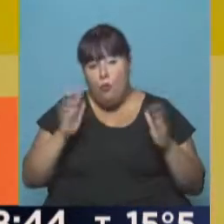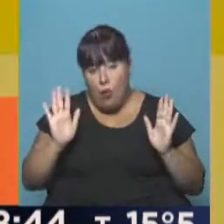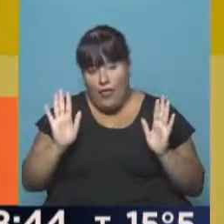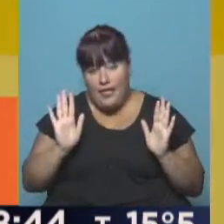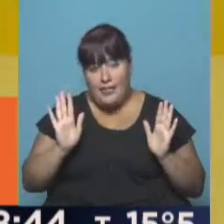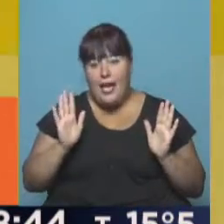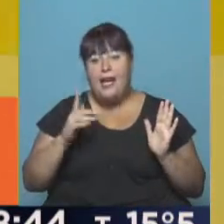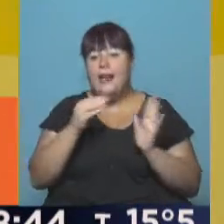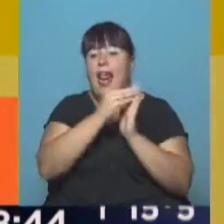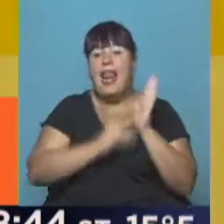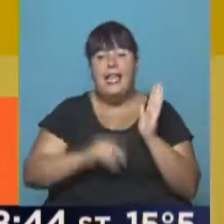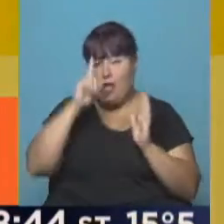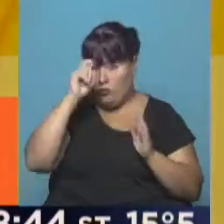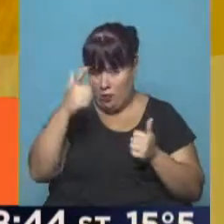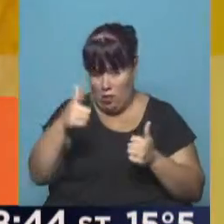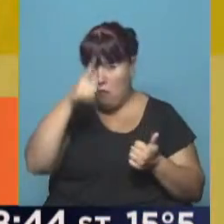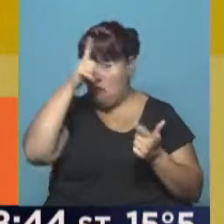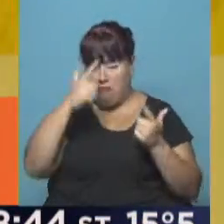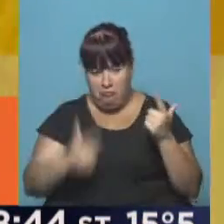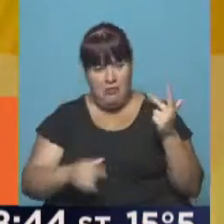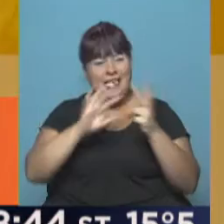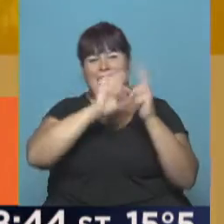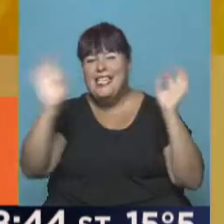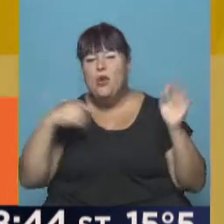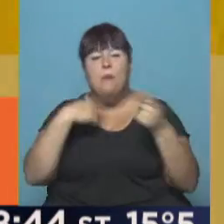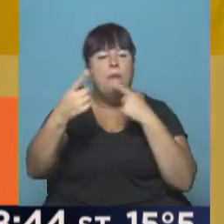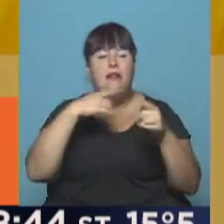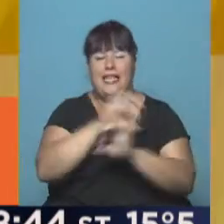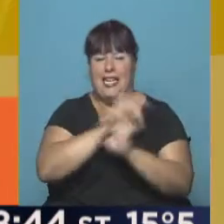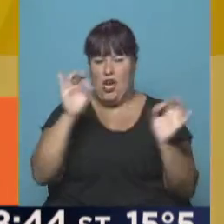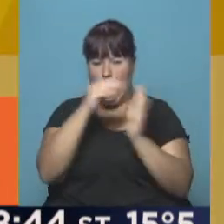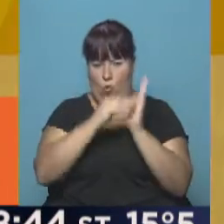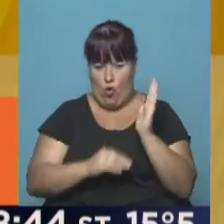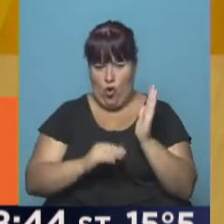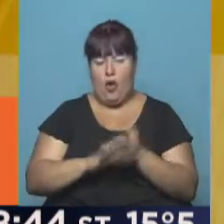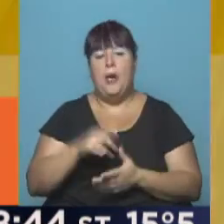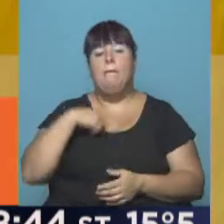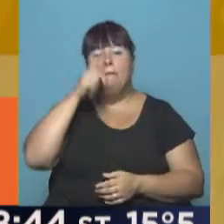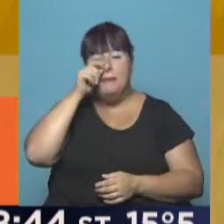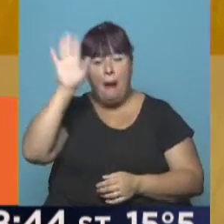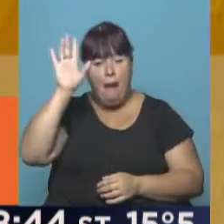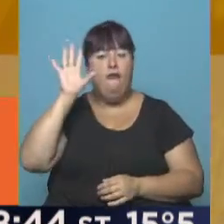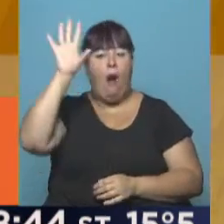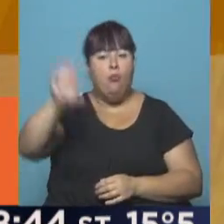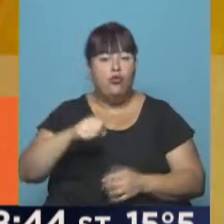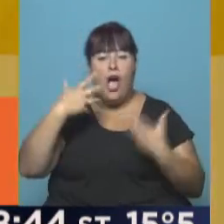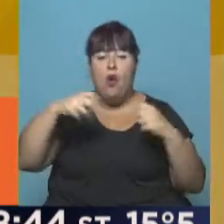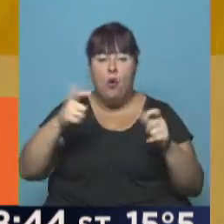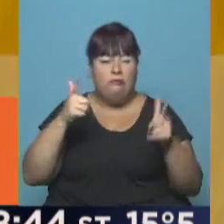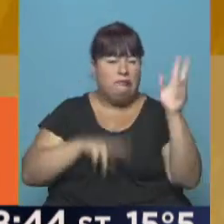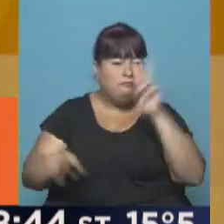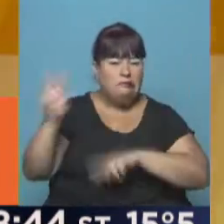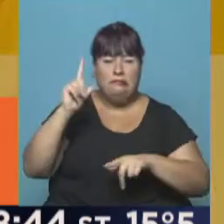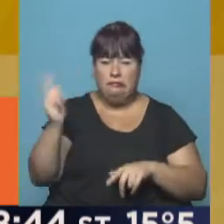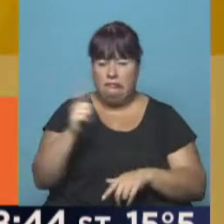no está en ningún listado de hospitales, policías, ni en ningún lado donde nosotros preguntamos. Mi papá está allá, lo fue a buscar, no lo encuentra,